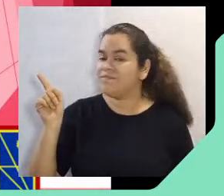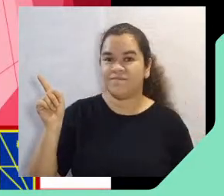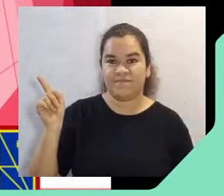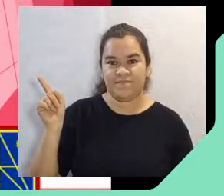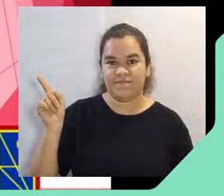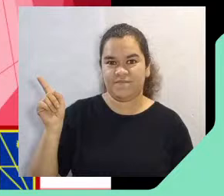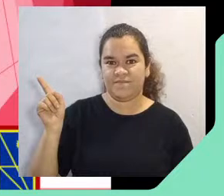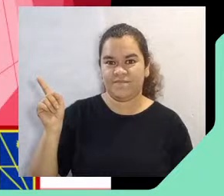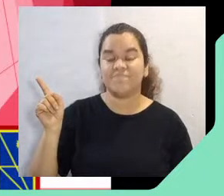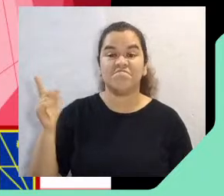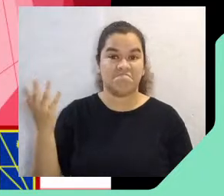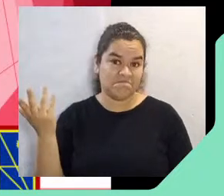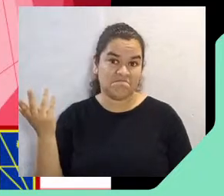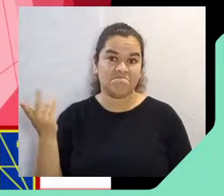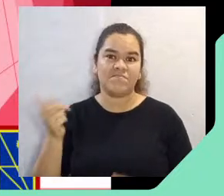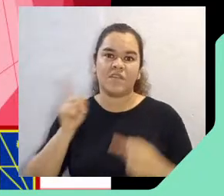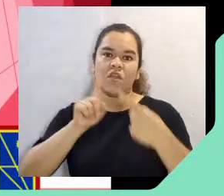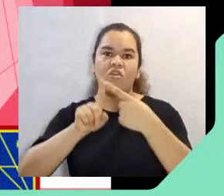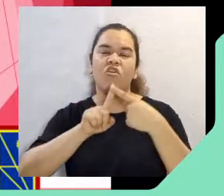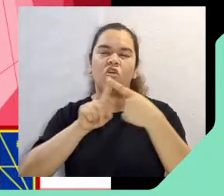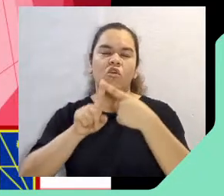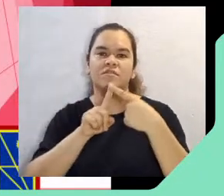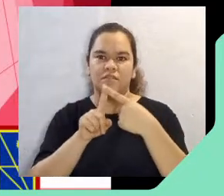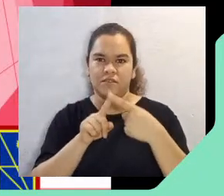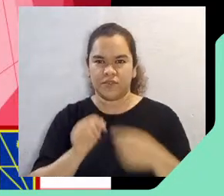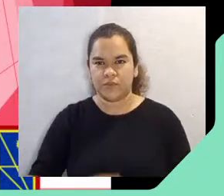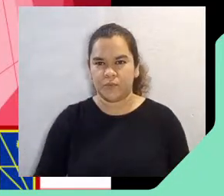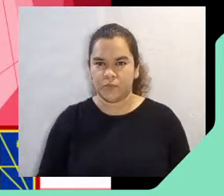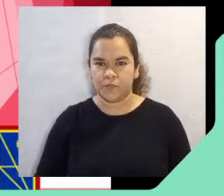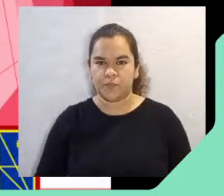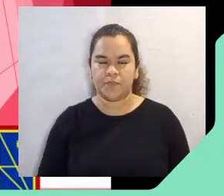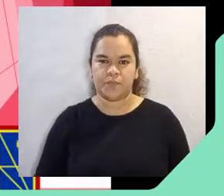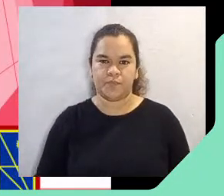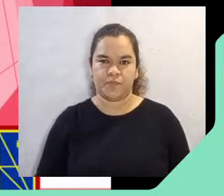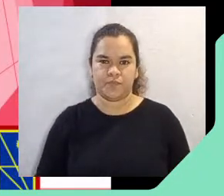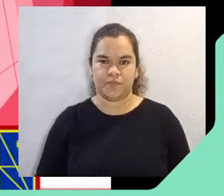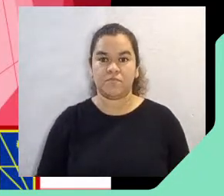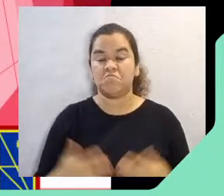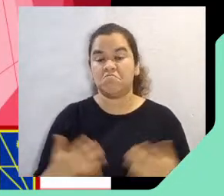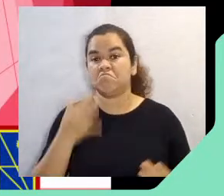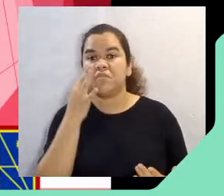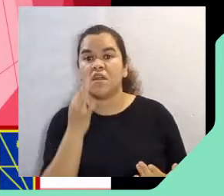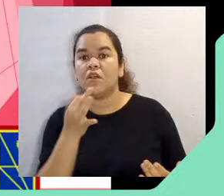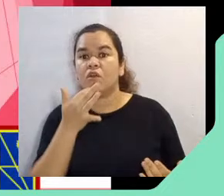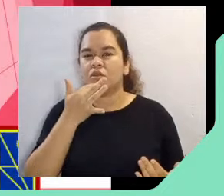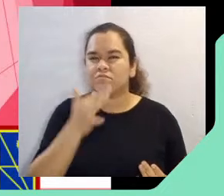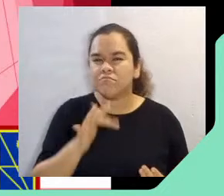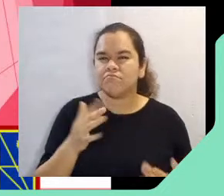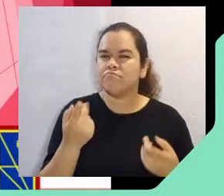para acercarnos como estudiantes si necesitan saber algunas cuestiones.